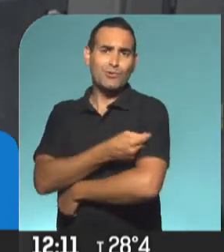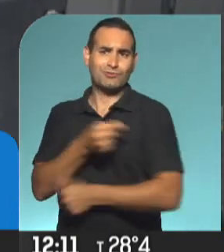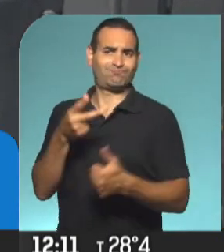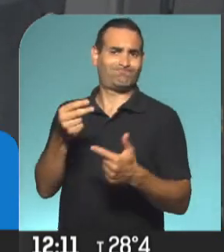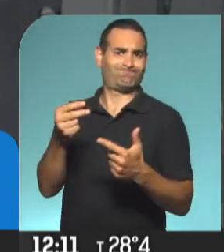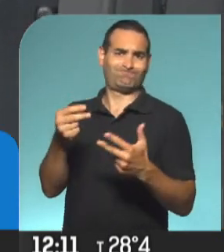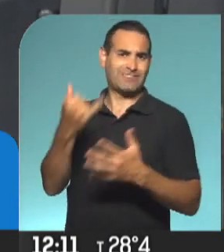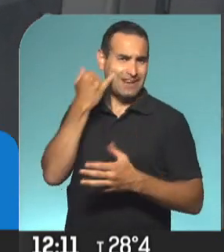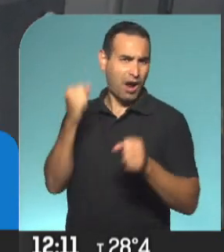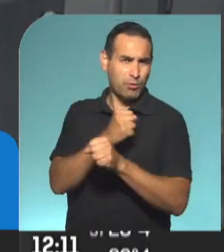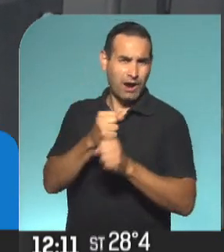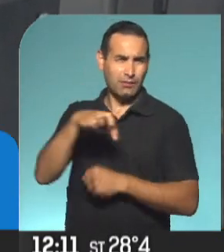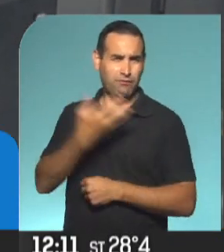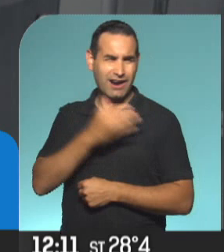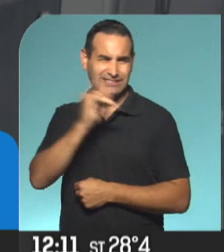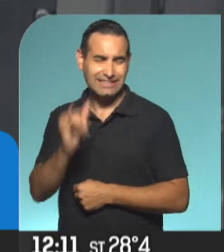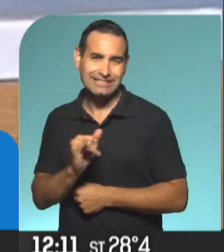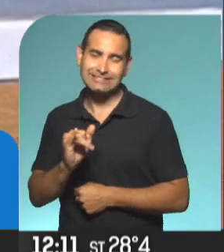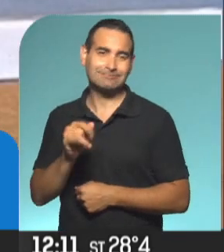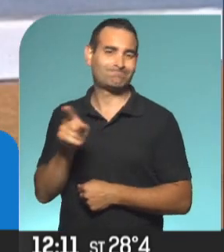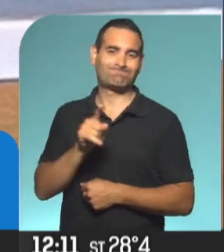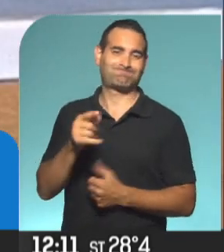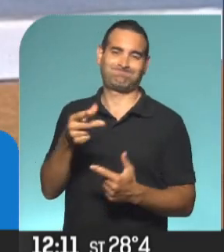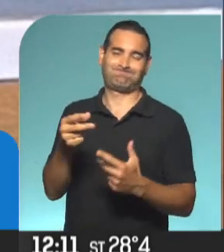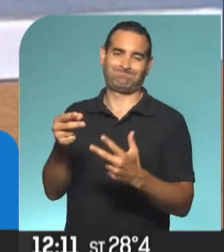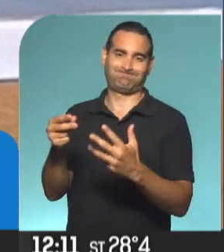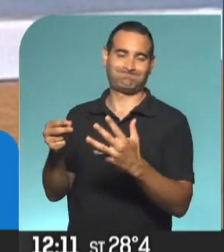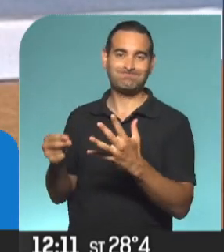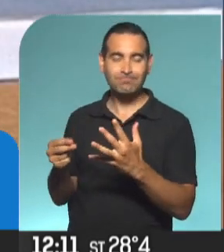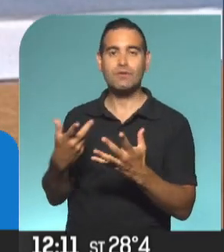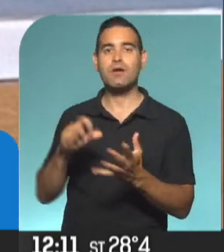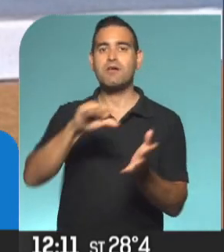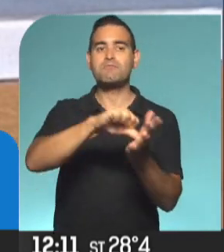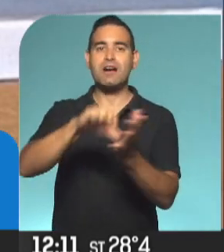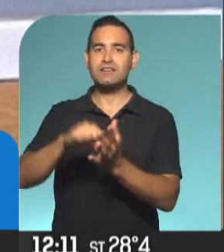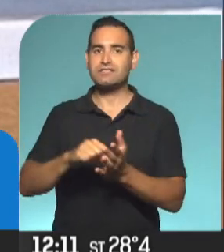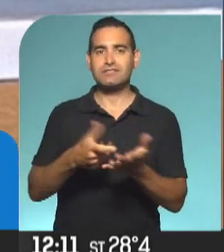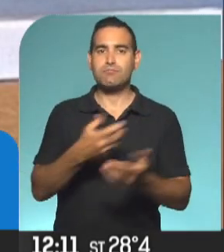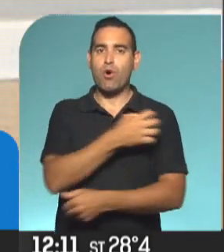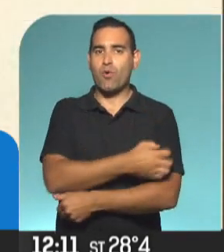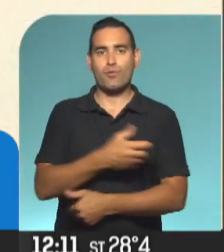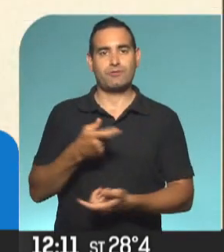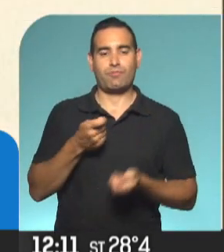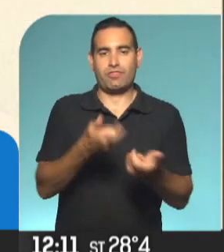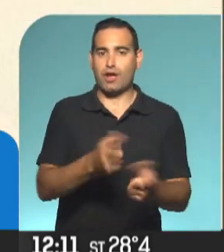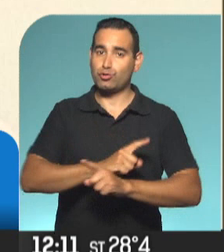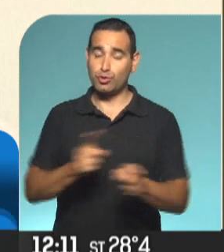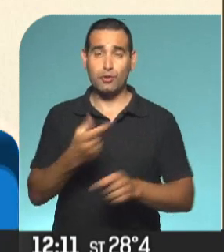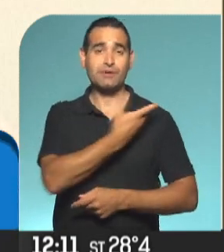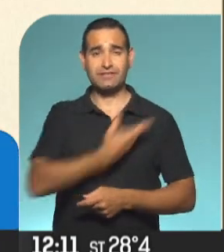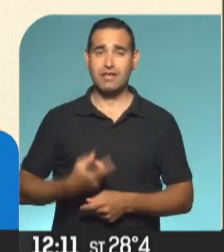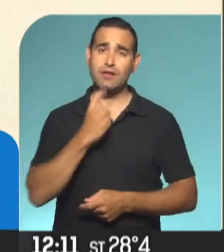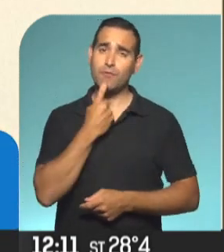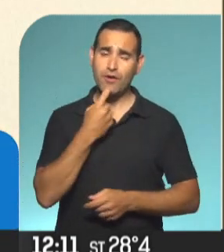estaban acordadas con Pfizer para que tengan acceso a esas dosis países en desarrollo. Lo anunció el presidente Andrés